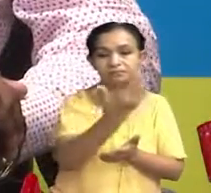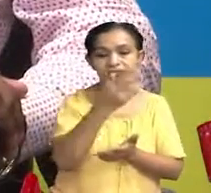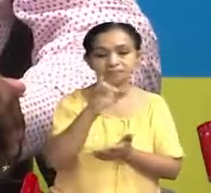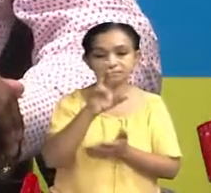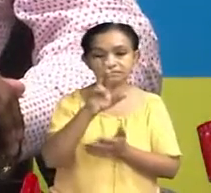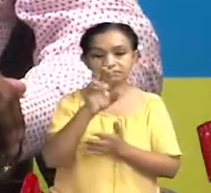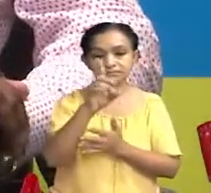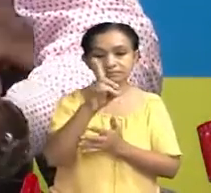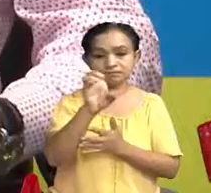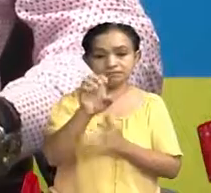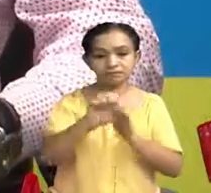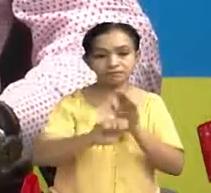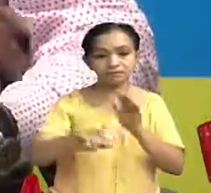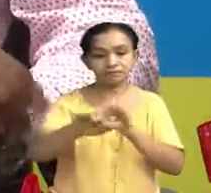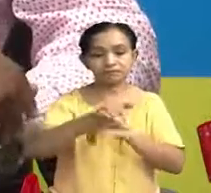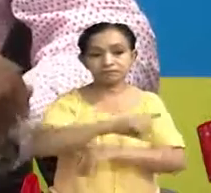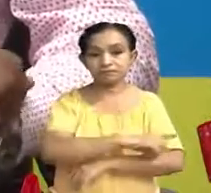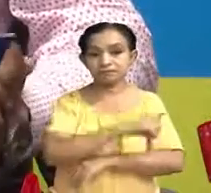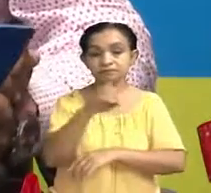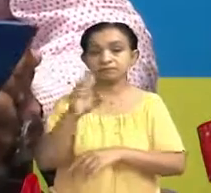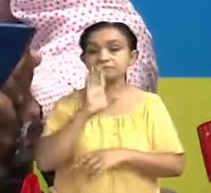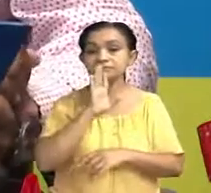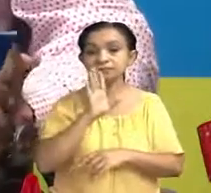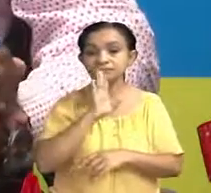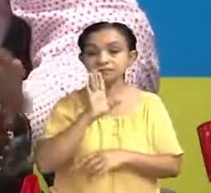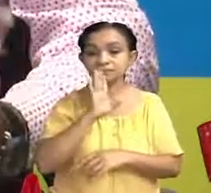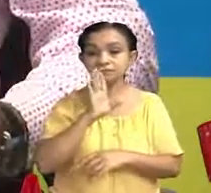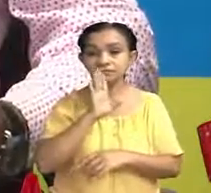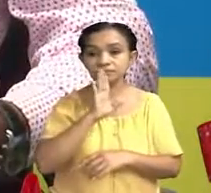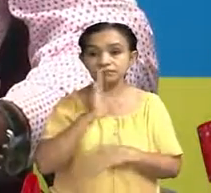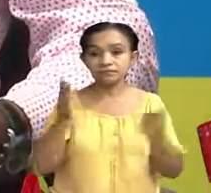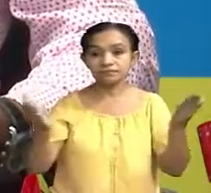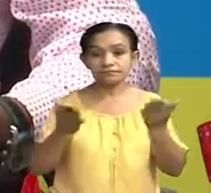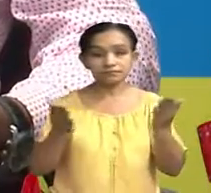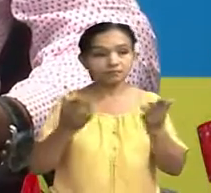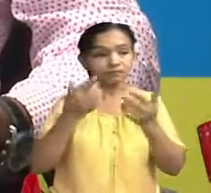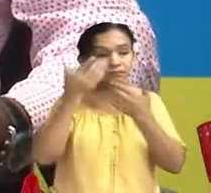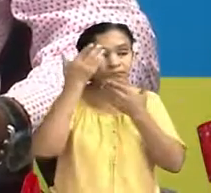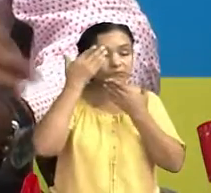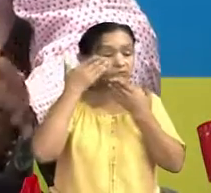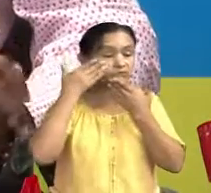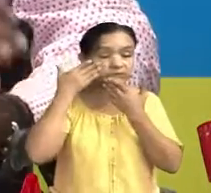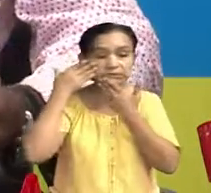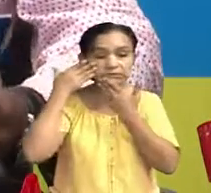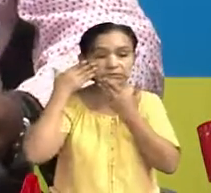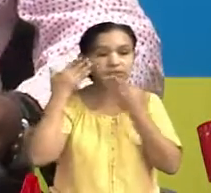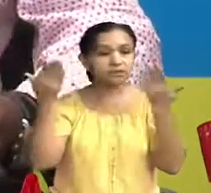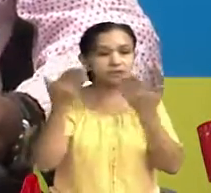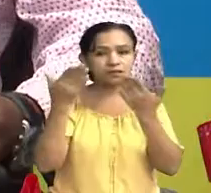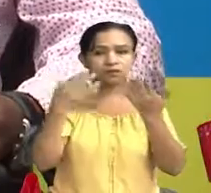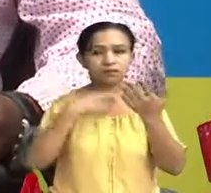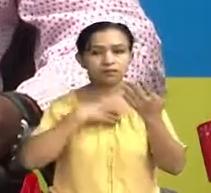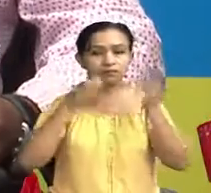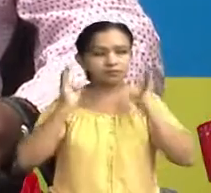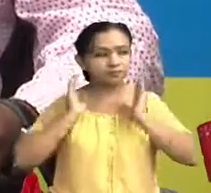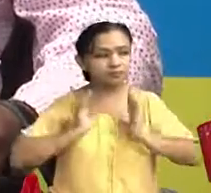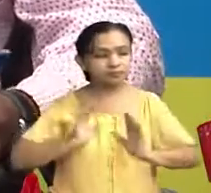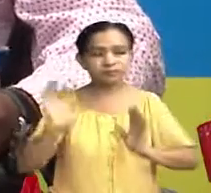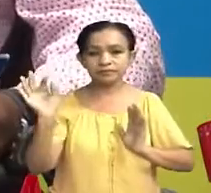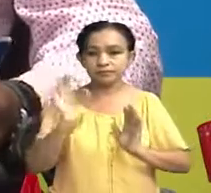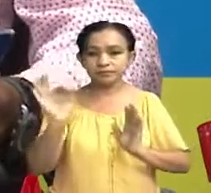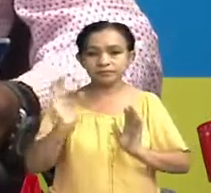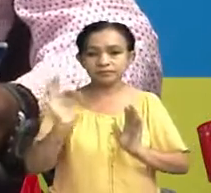redes sociales. El día de hoy estamos hablando sobre la parálisis facial, los síntomas y las